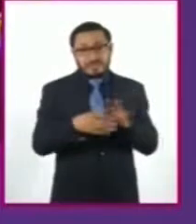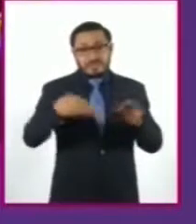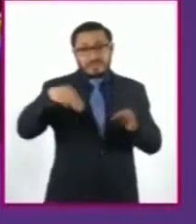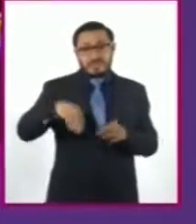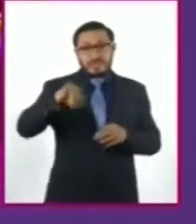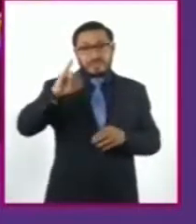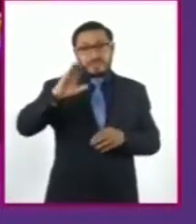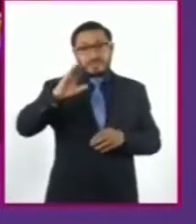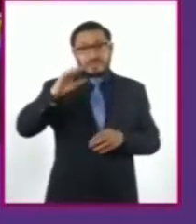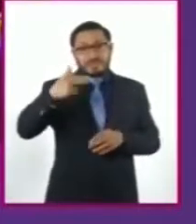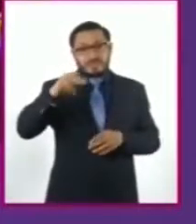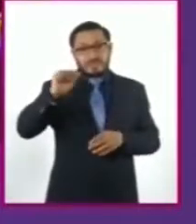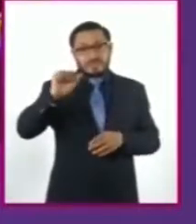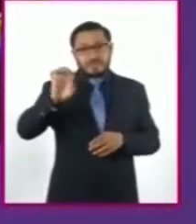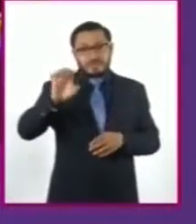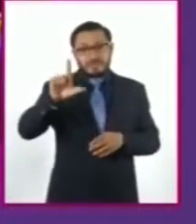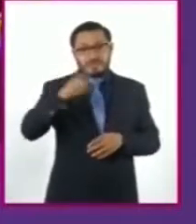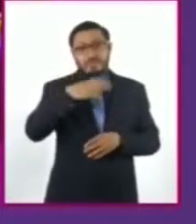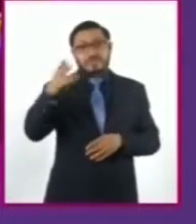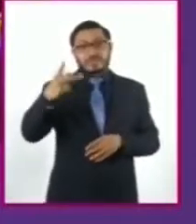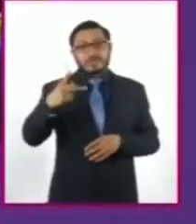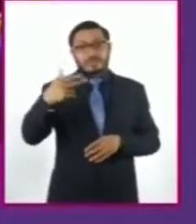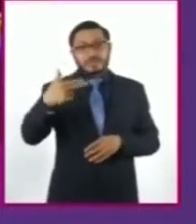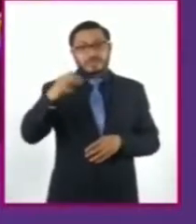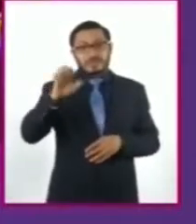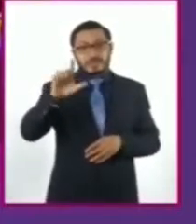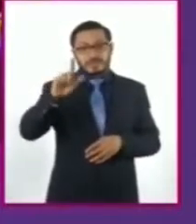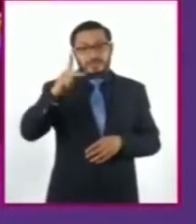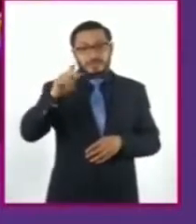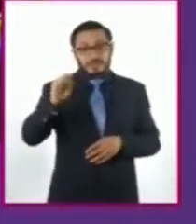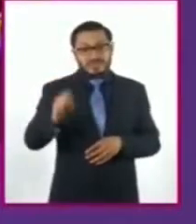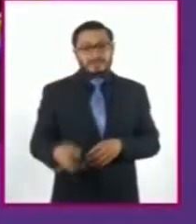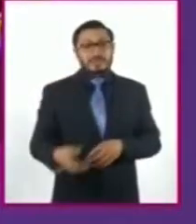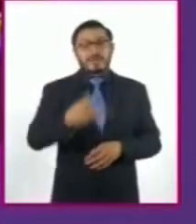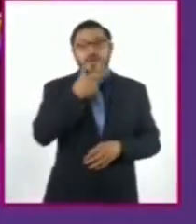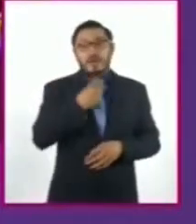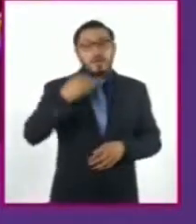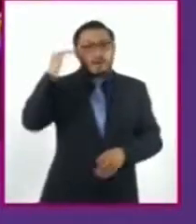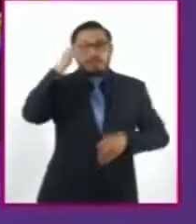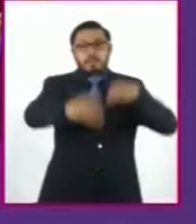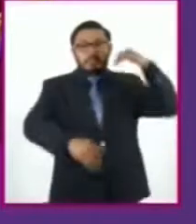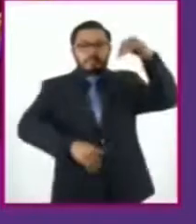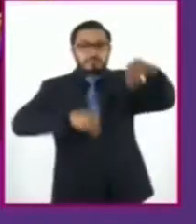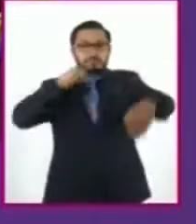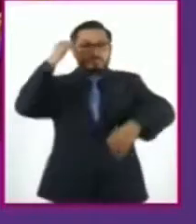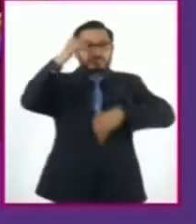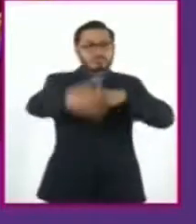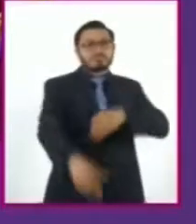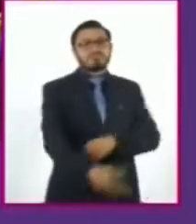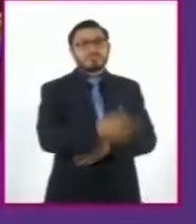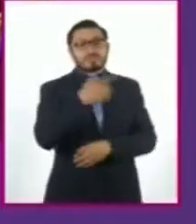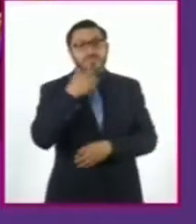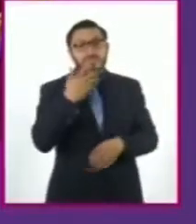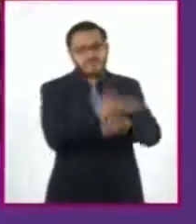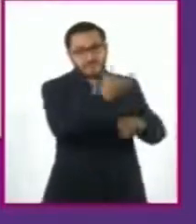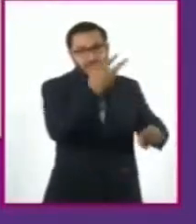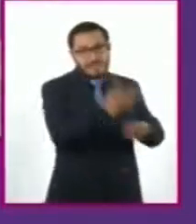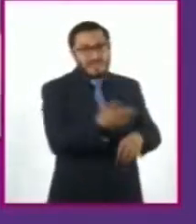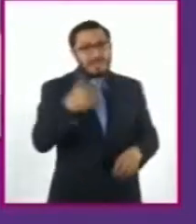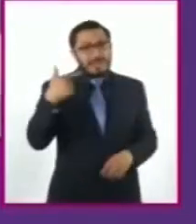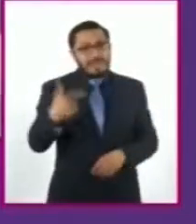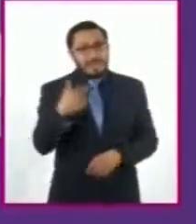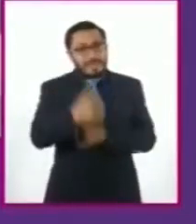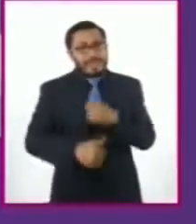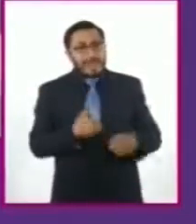Phelps, un destacado atleta nadador estadounidense. Empezó a nadar a los 7 años. A